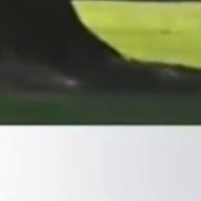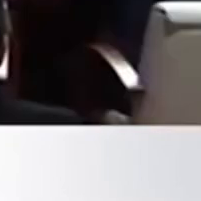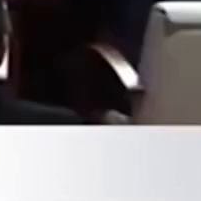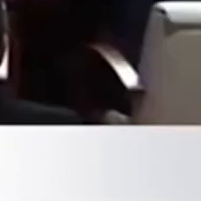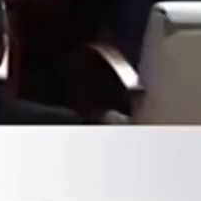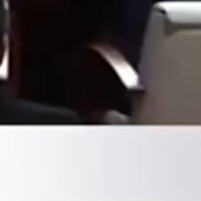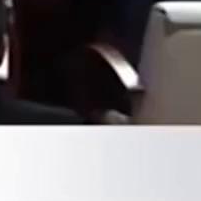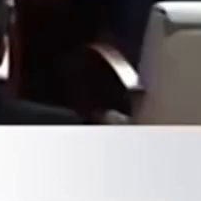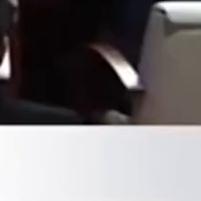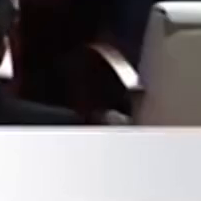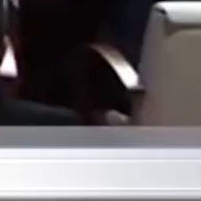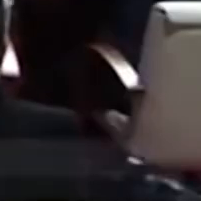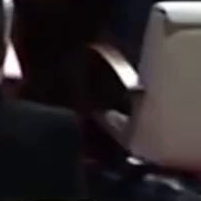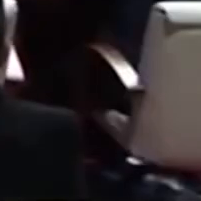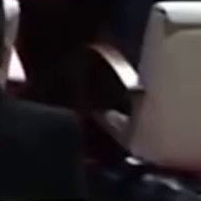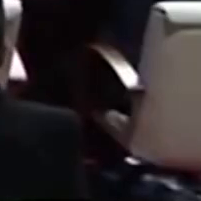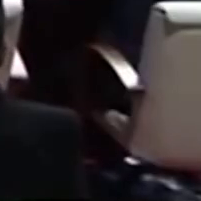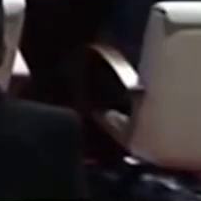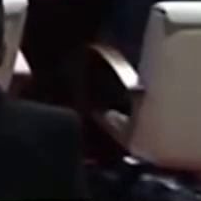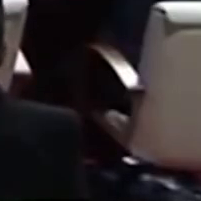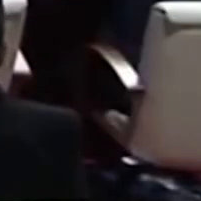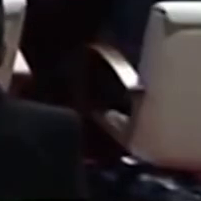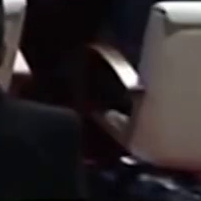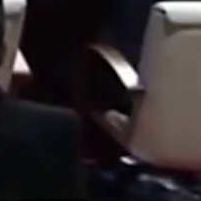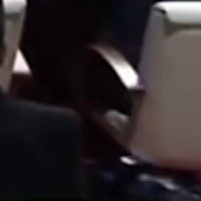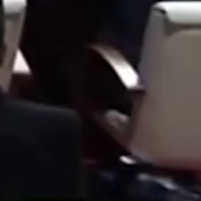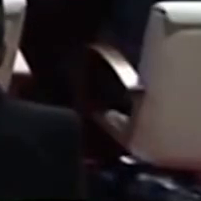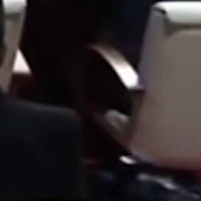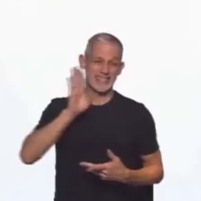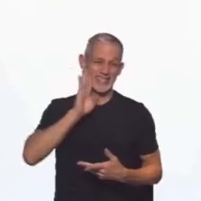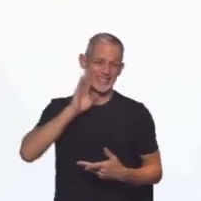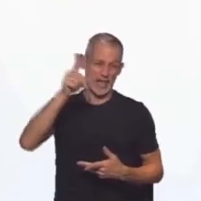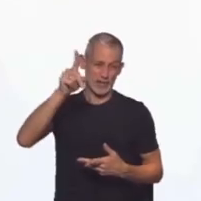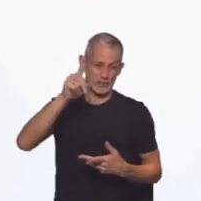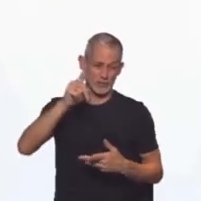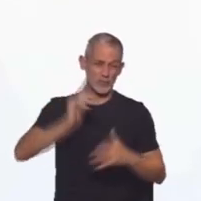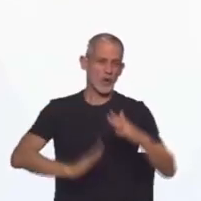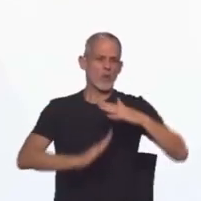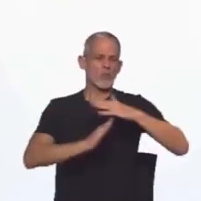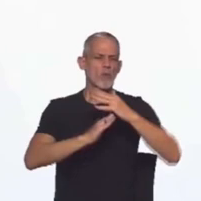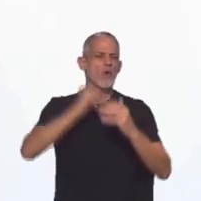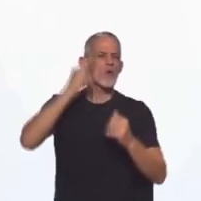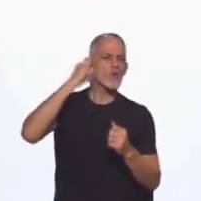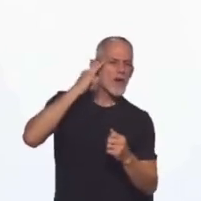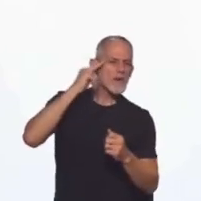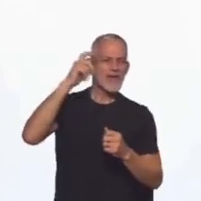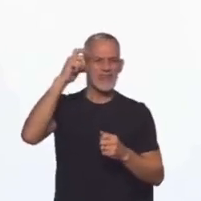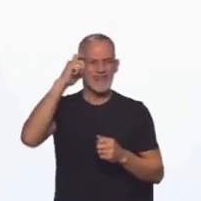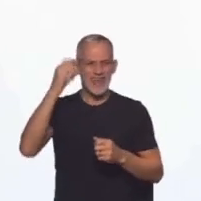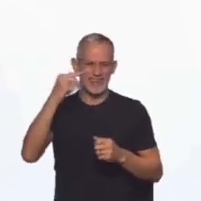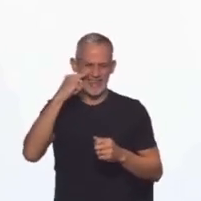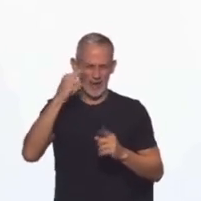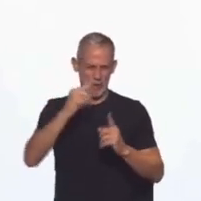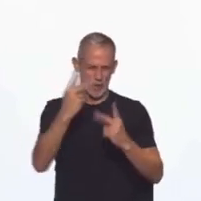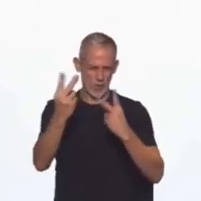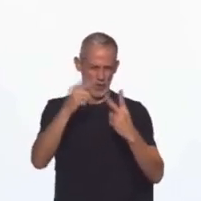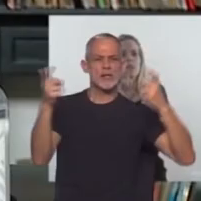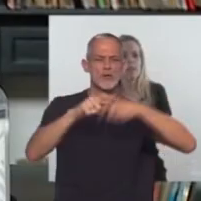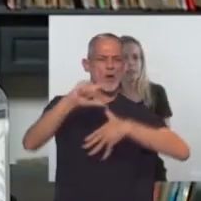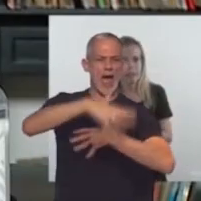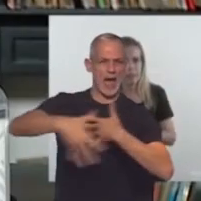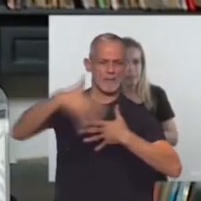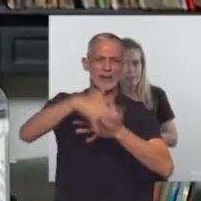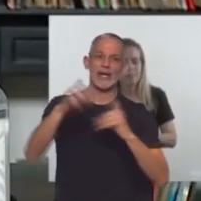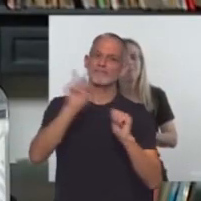democracia y derechos humanos en estas tres naciones según un alto funcionario de eeuu la lista de